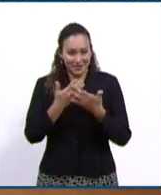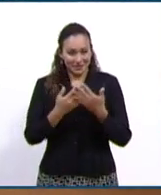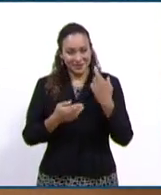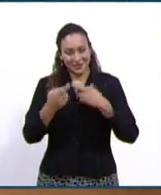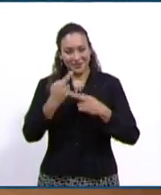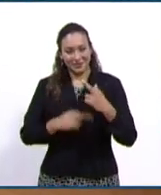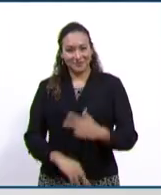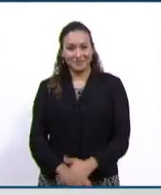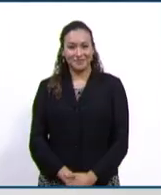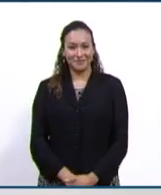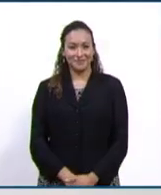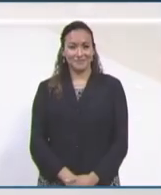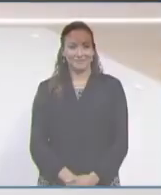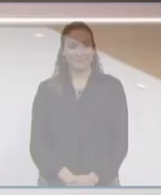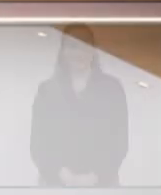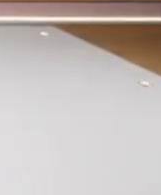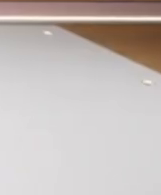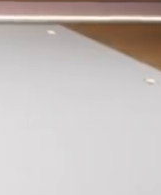información.